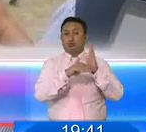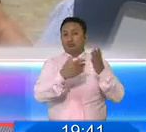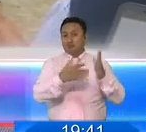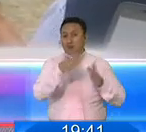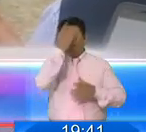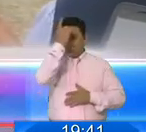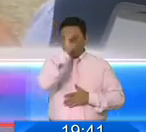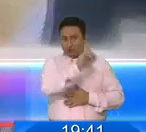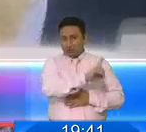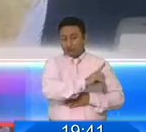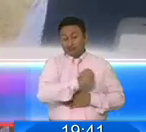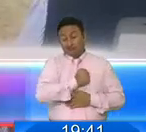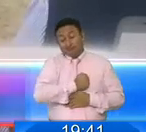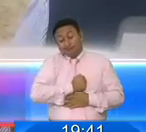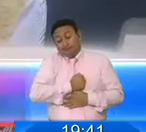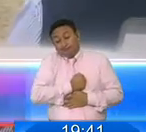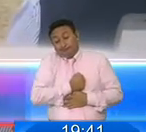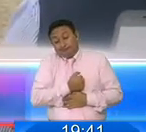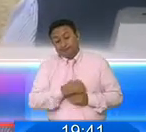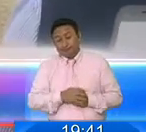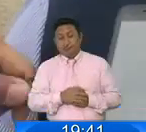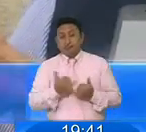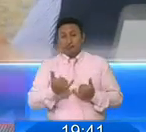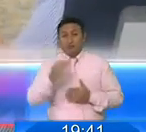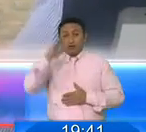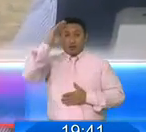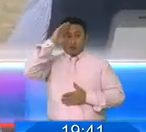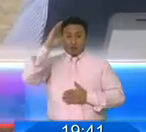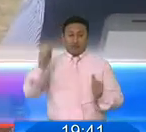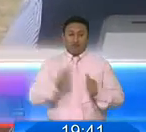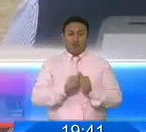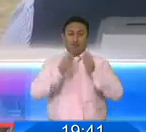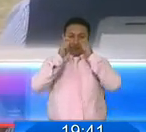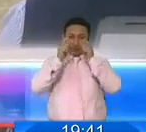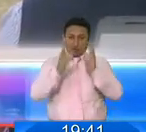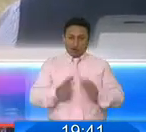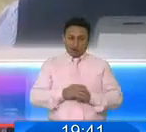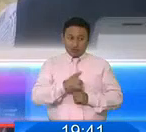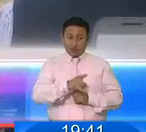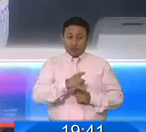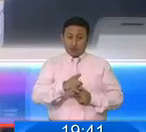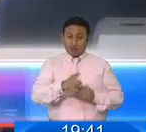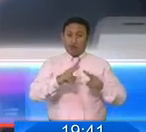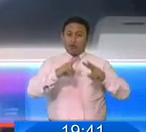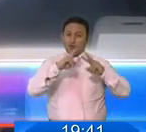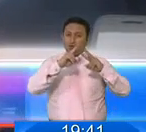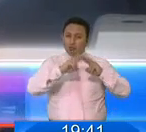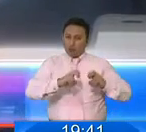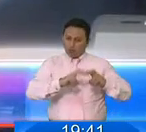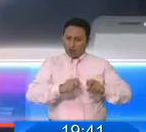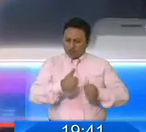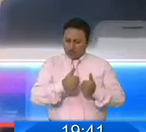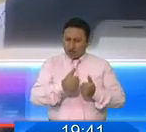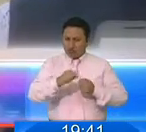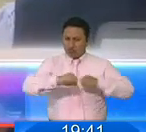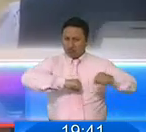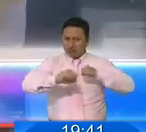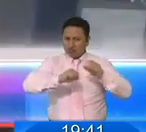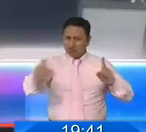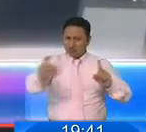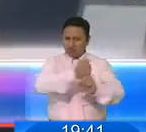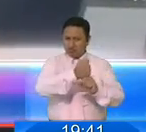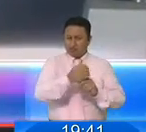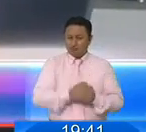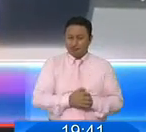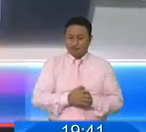penosa en realidad en este caso para la policía junto a fiscalía realizará su trabajo eficaz eficiente que viene haciendo que en la provincia santa